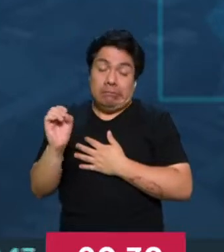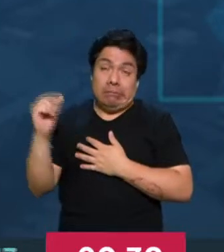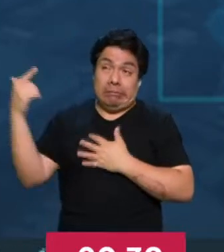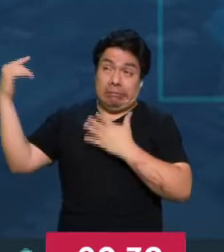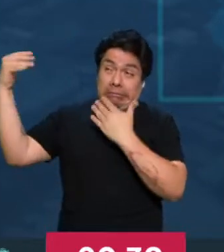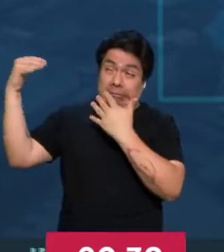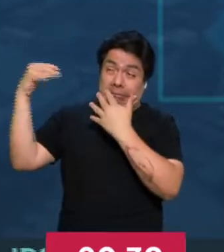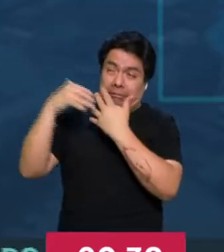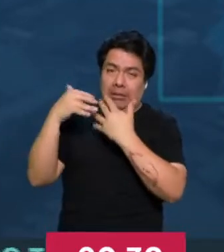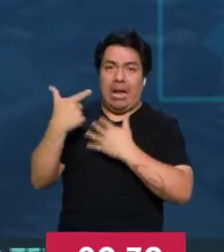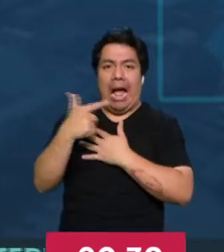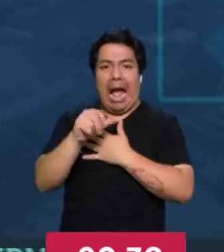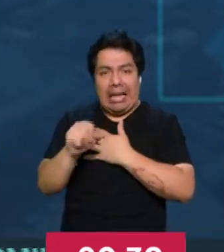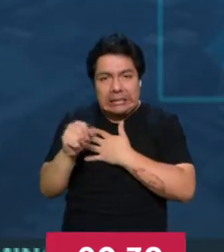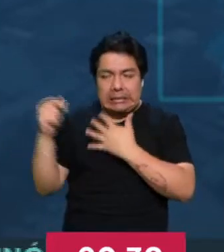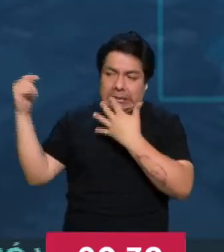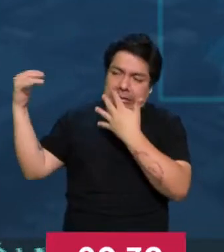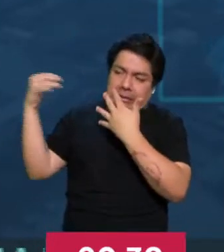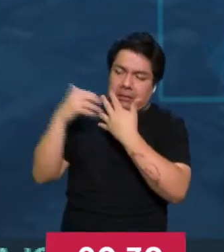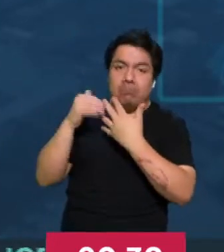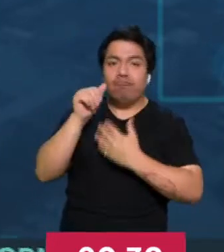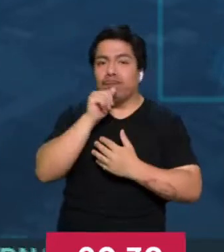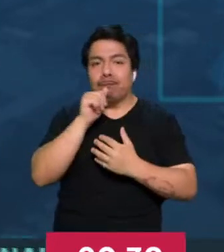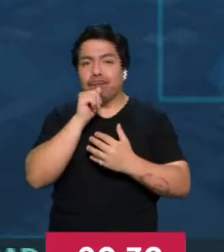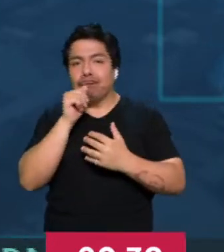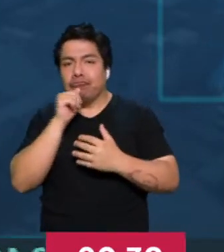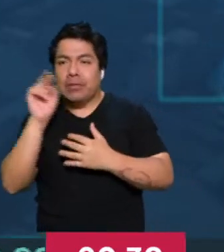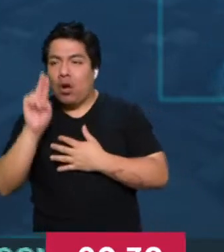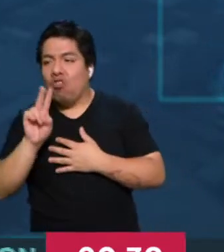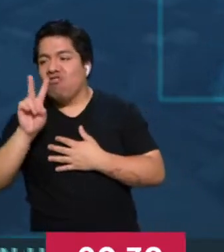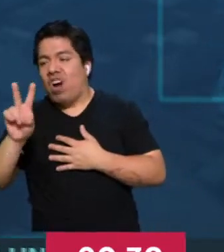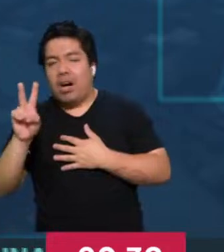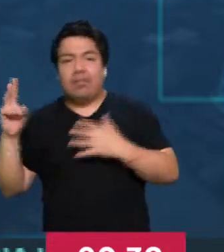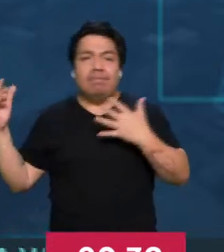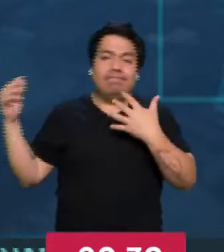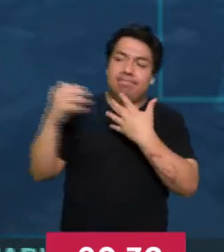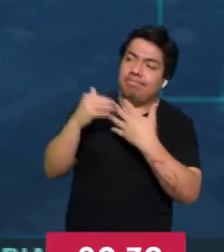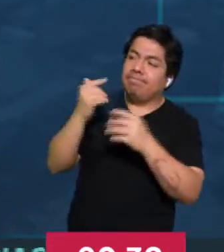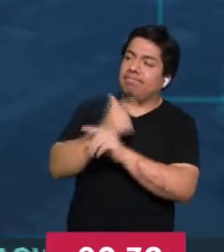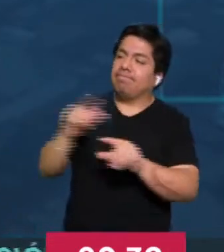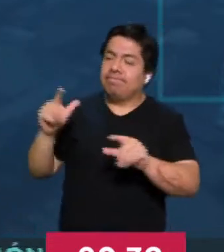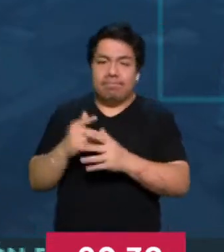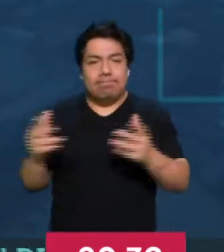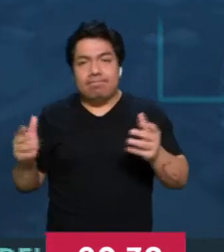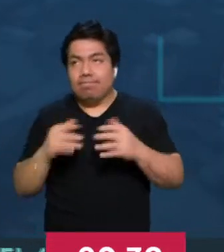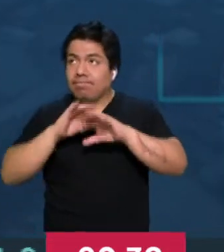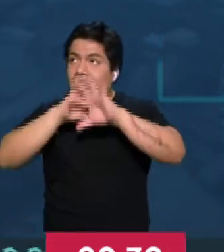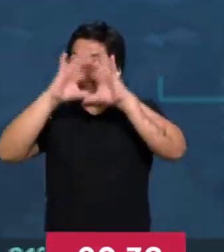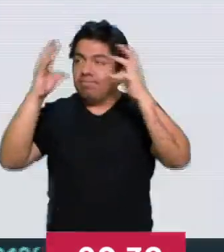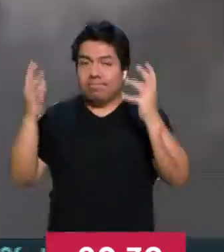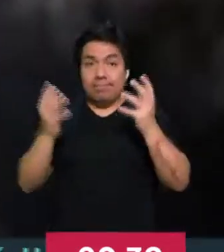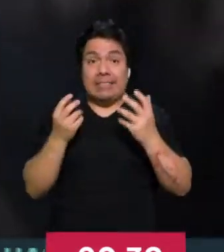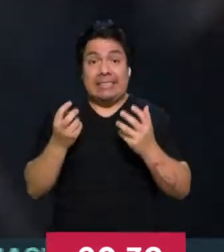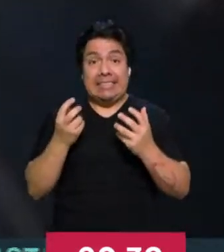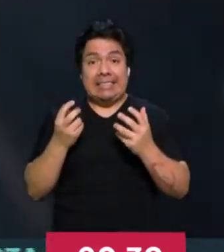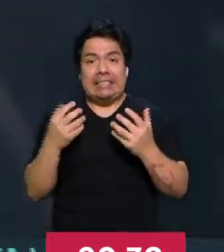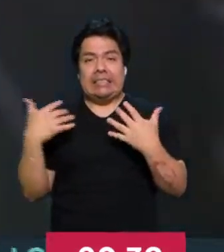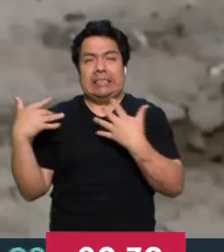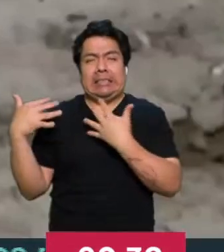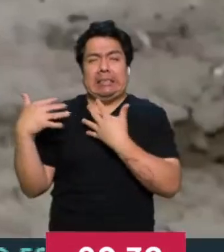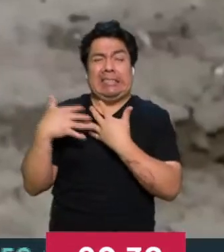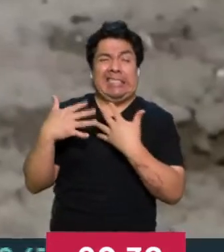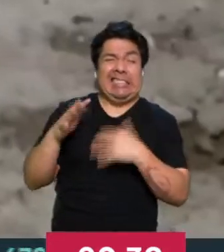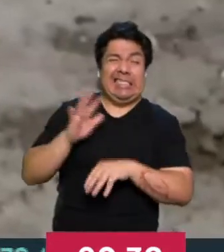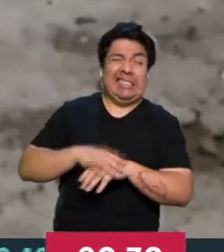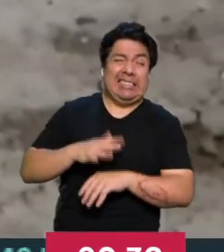efecto invernadero son los que también no permiten que la radiación se libere libre a la atmósfera y eso genera que haya una sensación